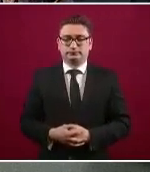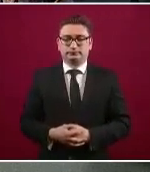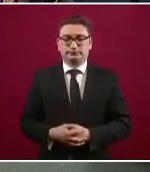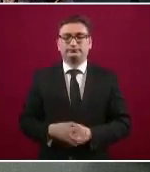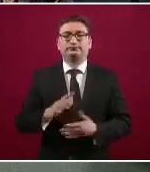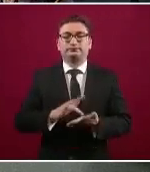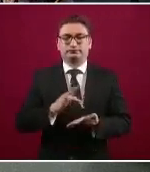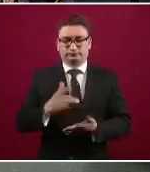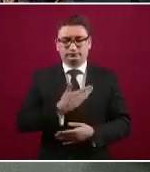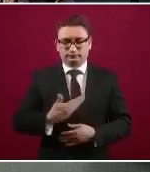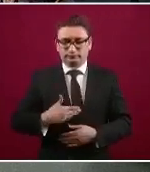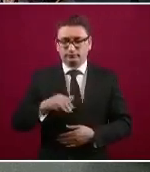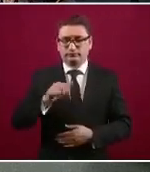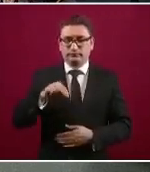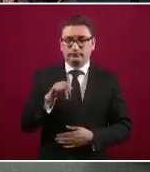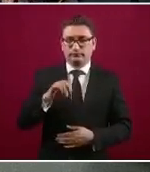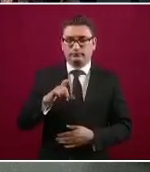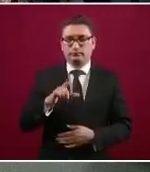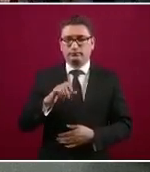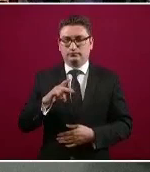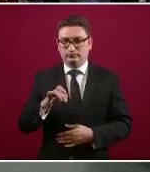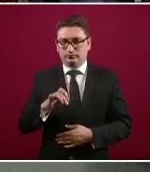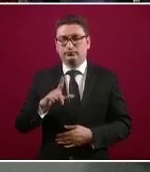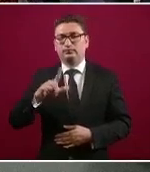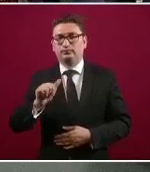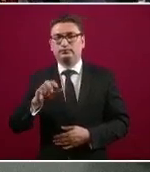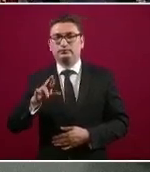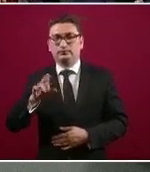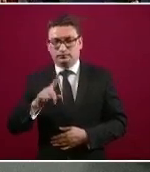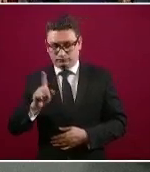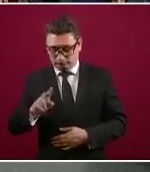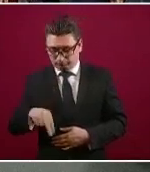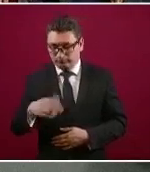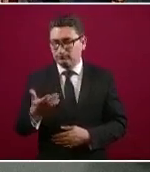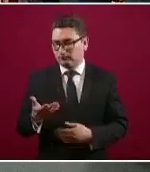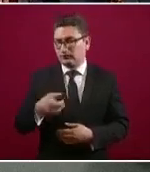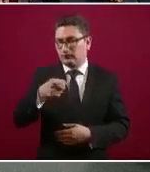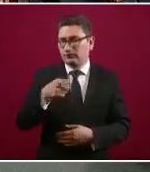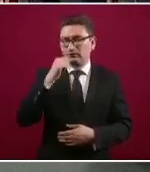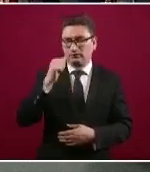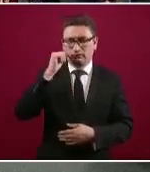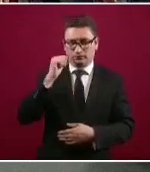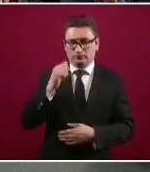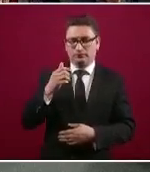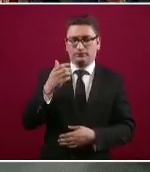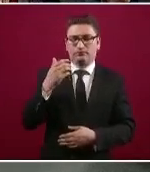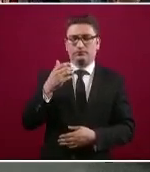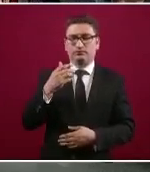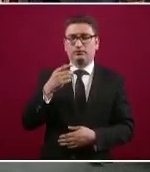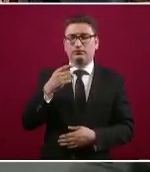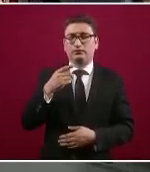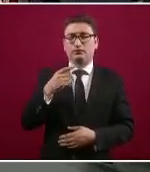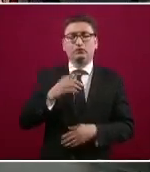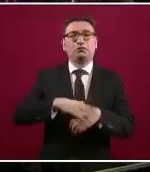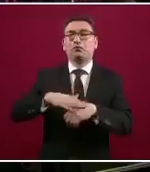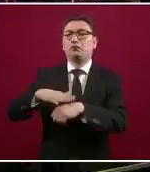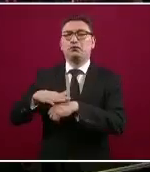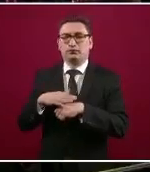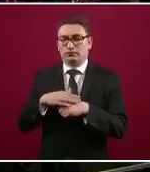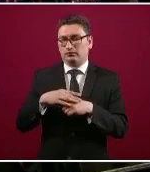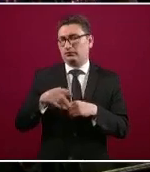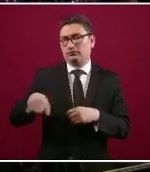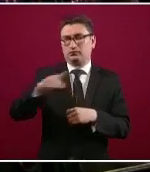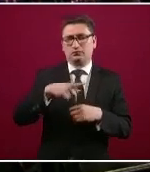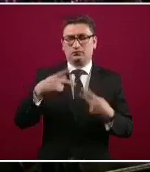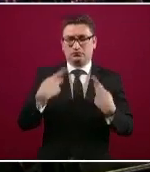Gracias, presidente. Antonio López, de La Razón. Oiga, pues ayer usted hizo este llamado a los